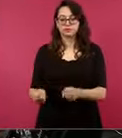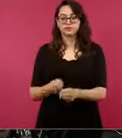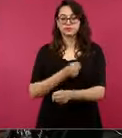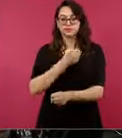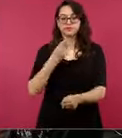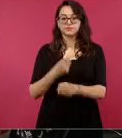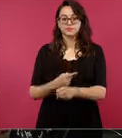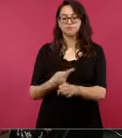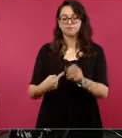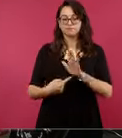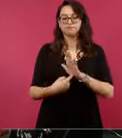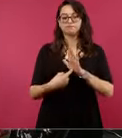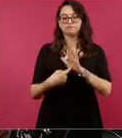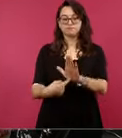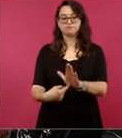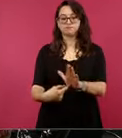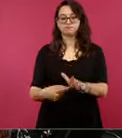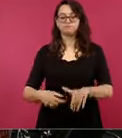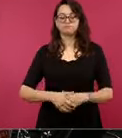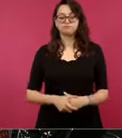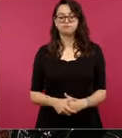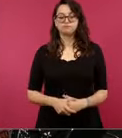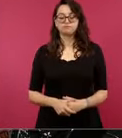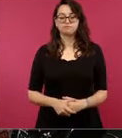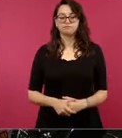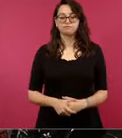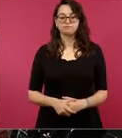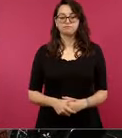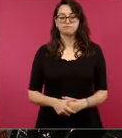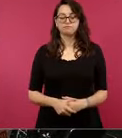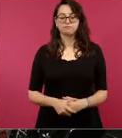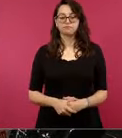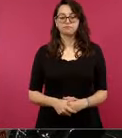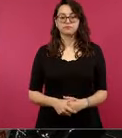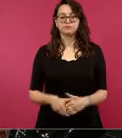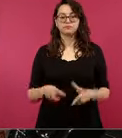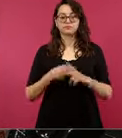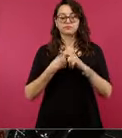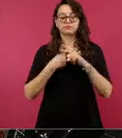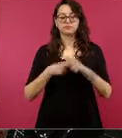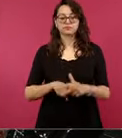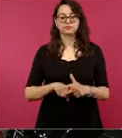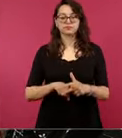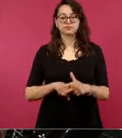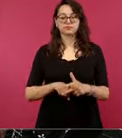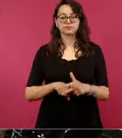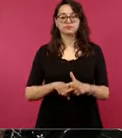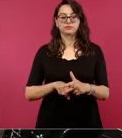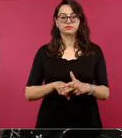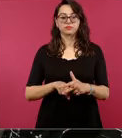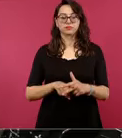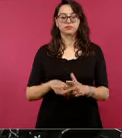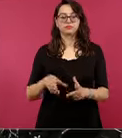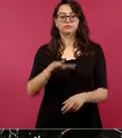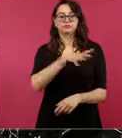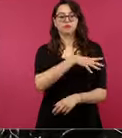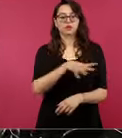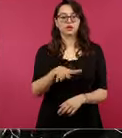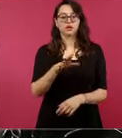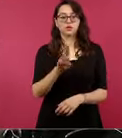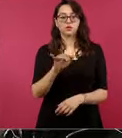país. Vamos a iniciar con el general